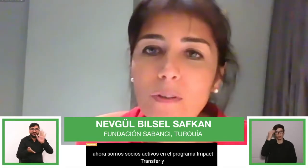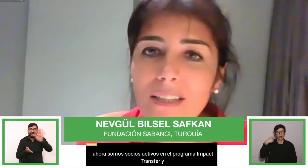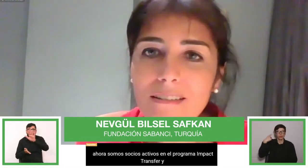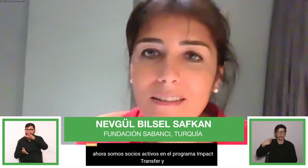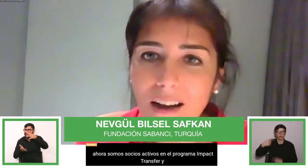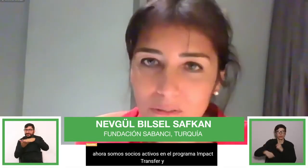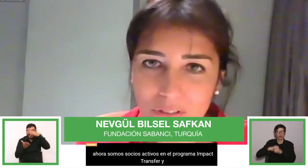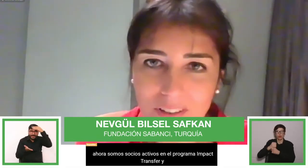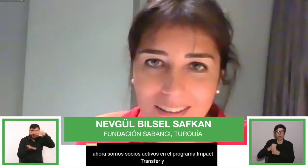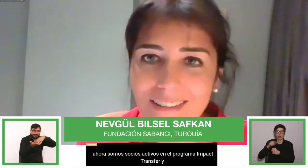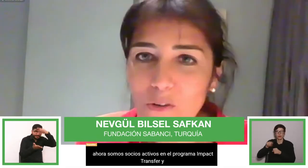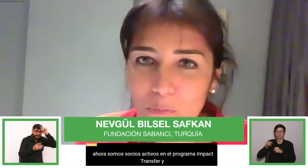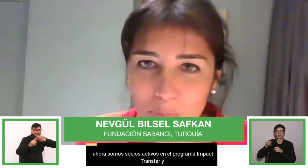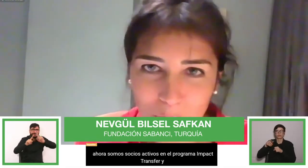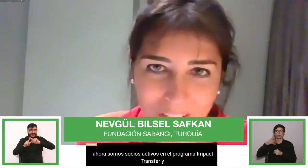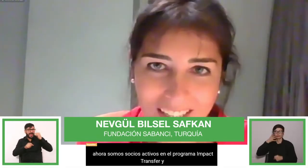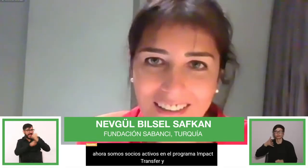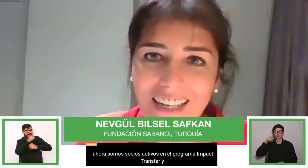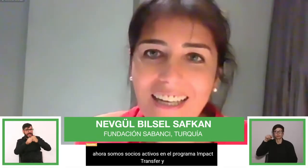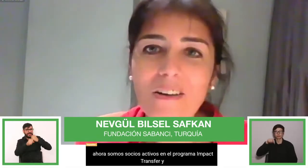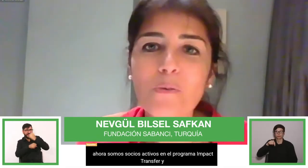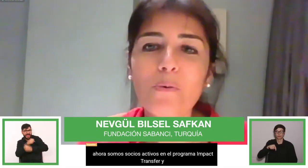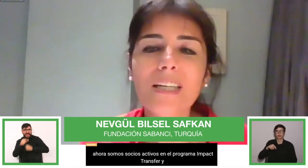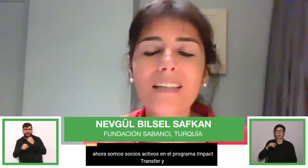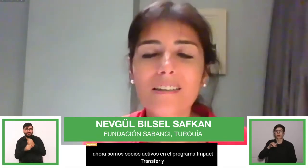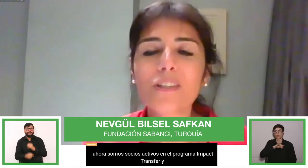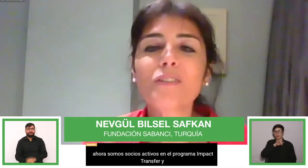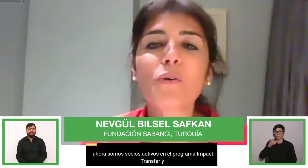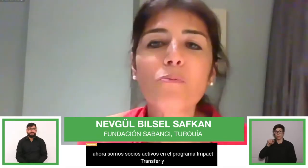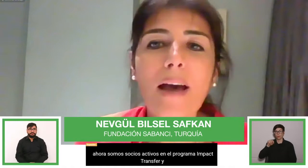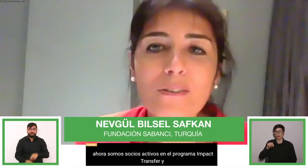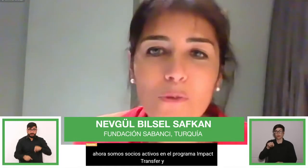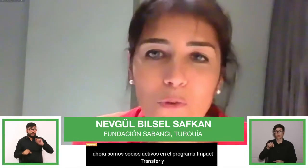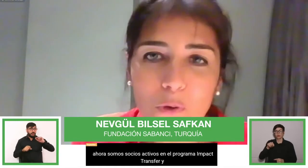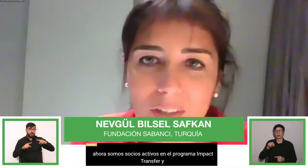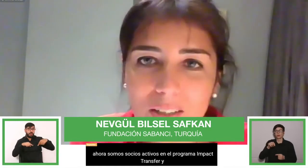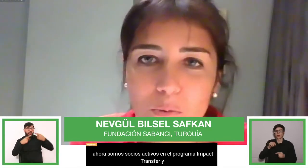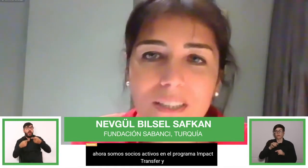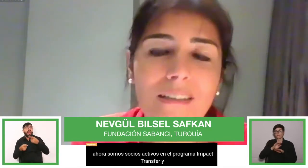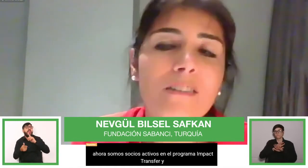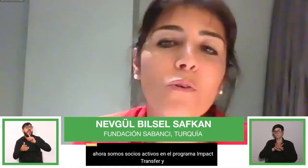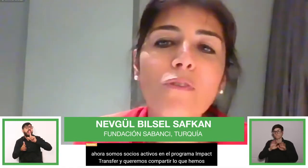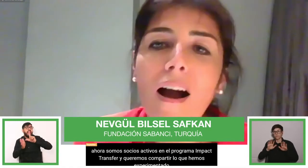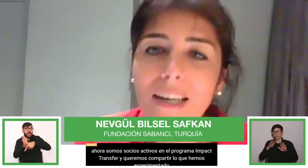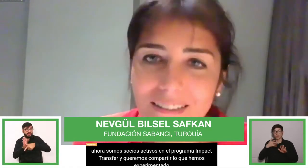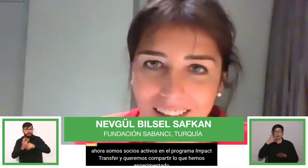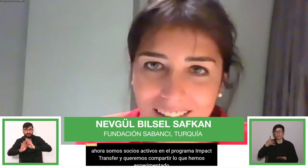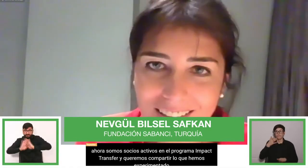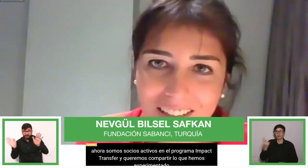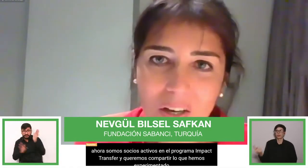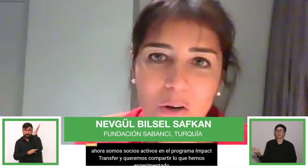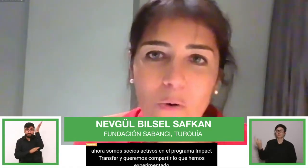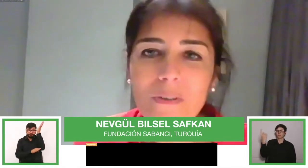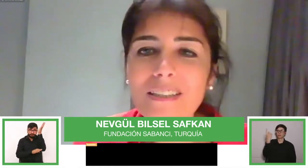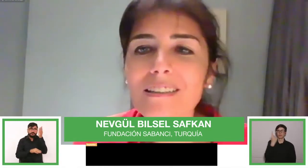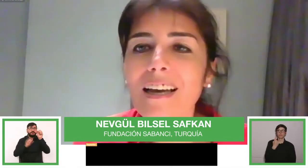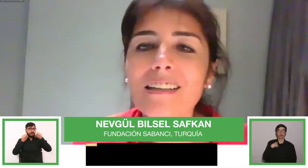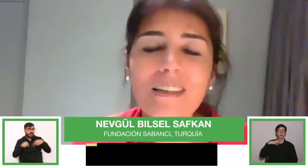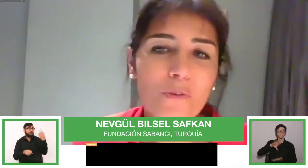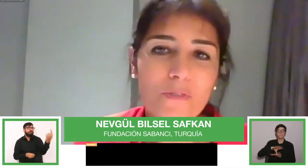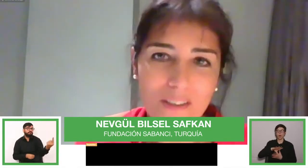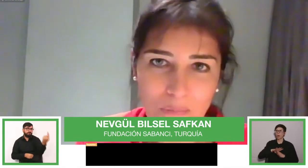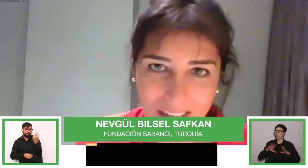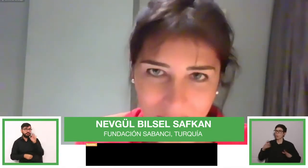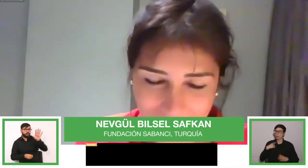año. Después de irnos a la conferencia de Zero Project, volvíamos con muchas